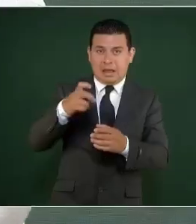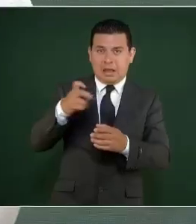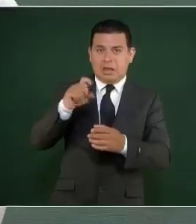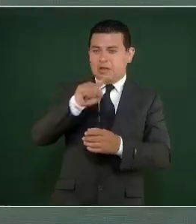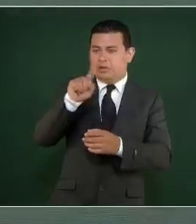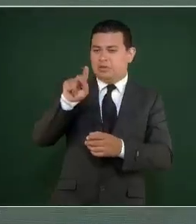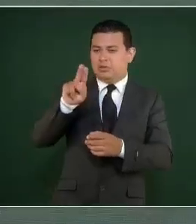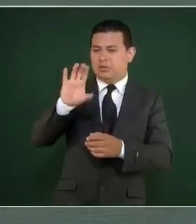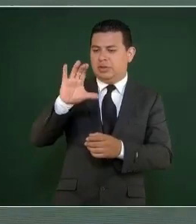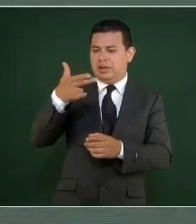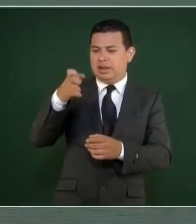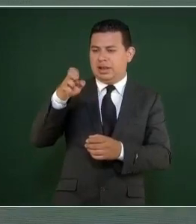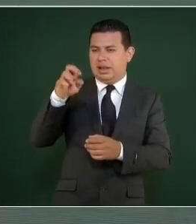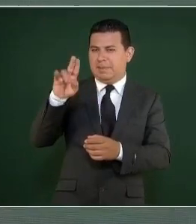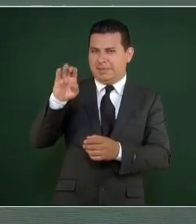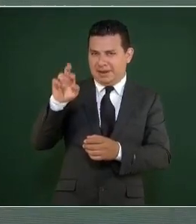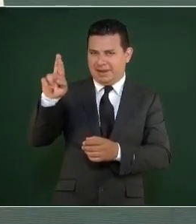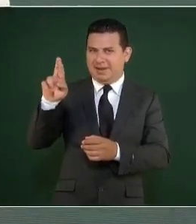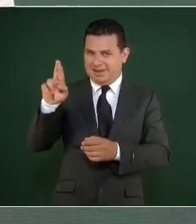Zuckerman.